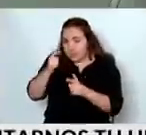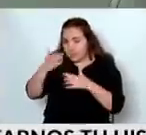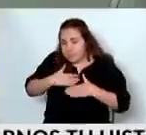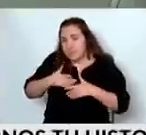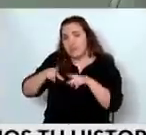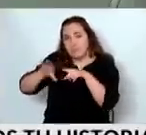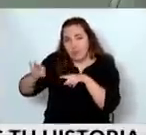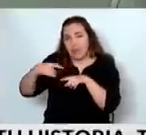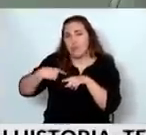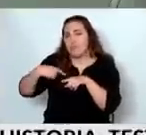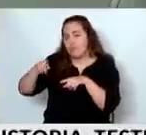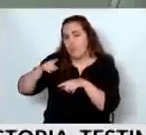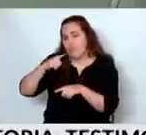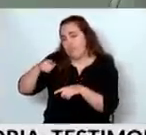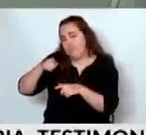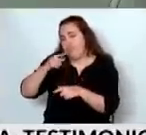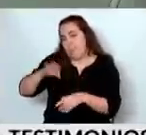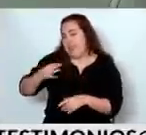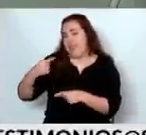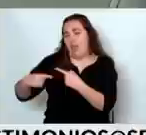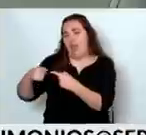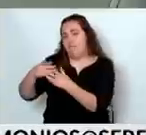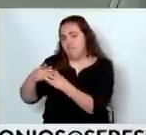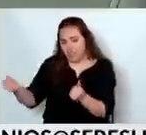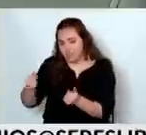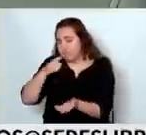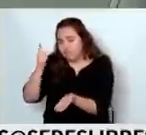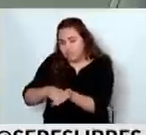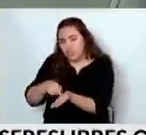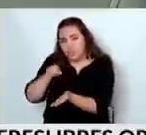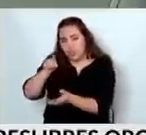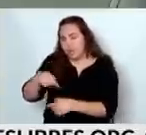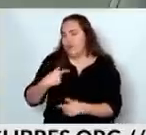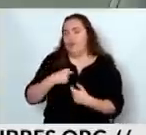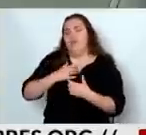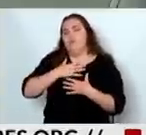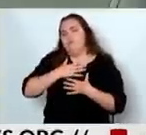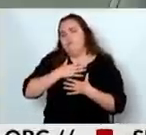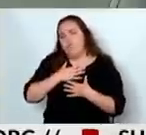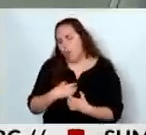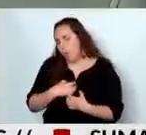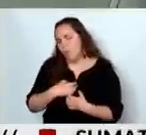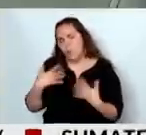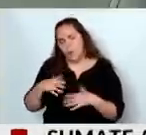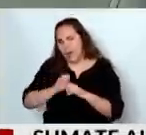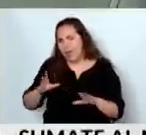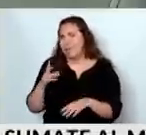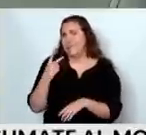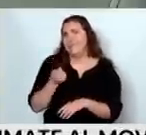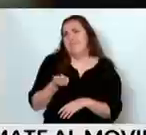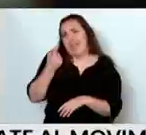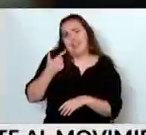por suicidio, primero estuve con una depresión muy grande. Estuve 1 año y medio, casi 2, sin dormir.